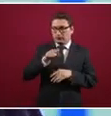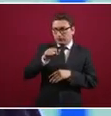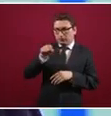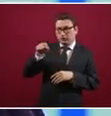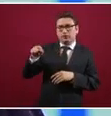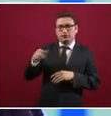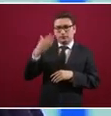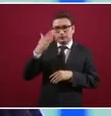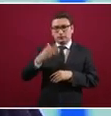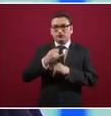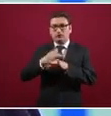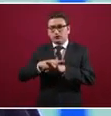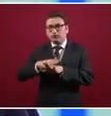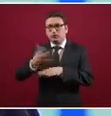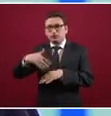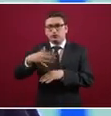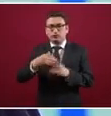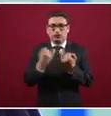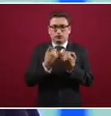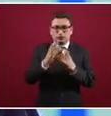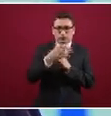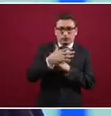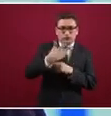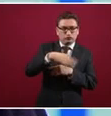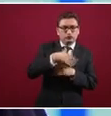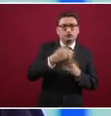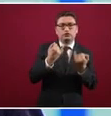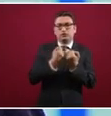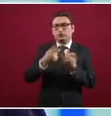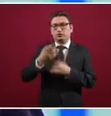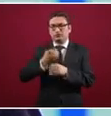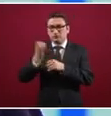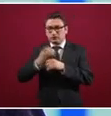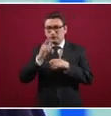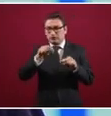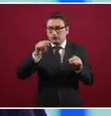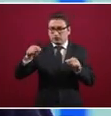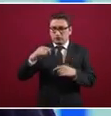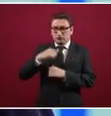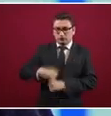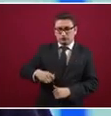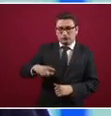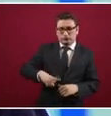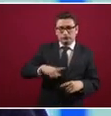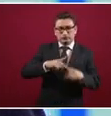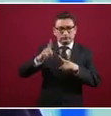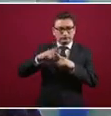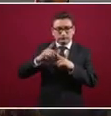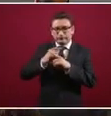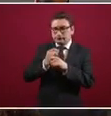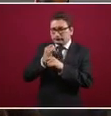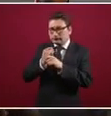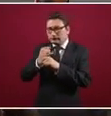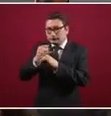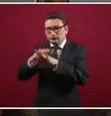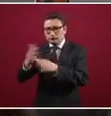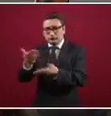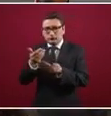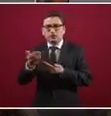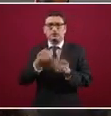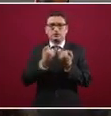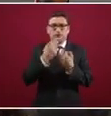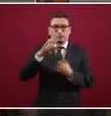la propia comisión nacional de búsqueda de las fiscalías algunas que han dado información a la universidad iberoamericana